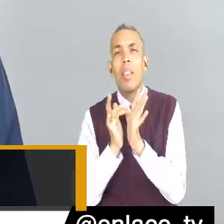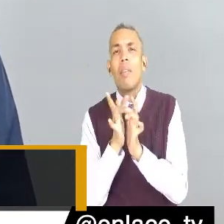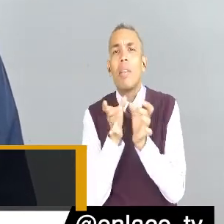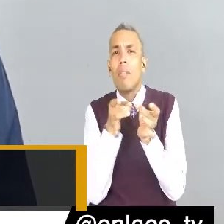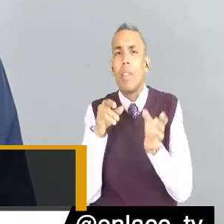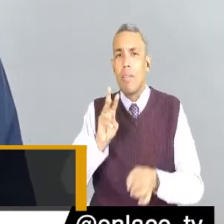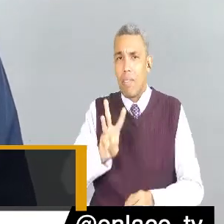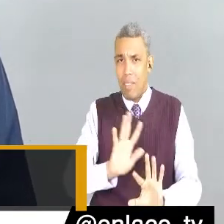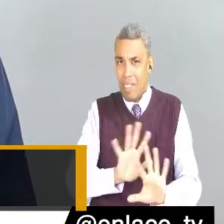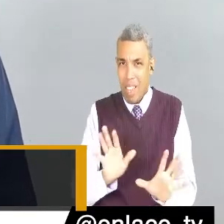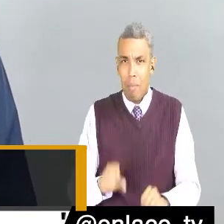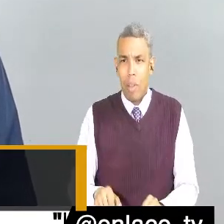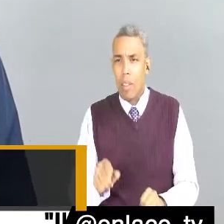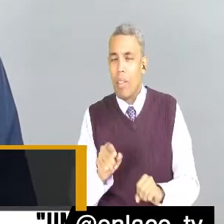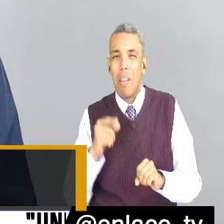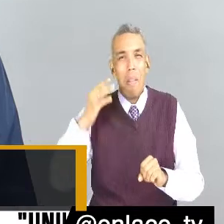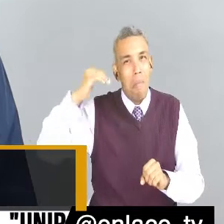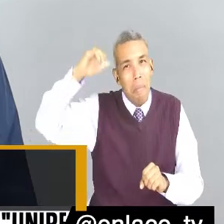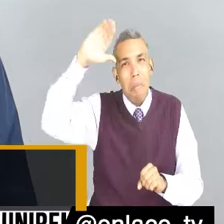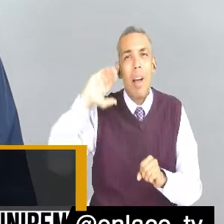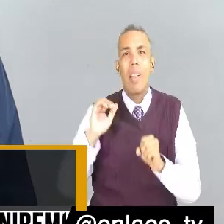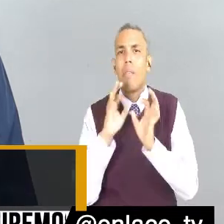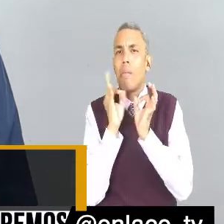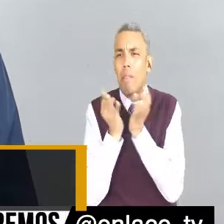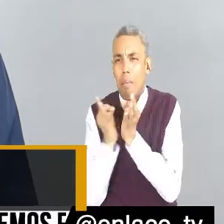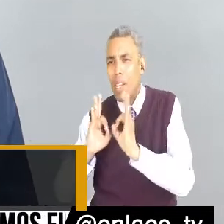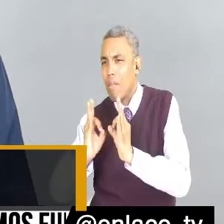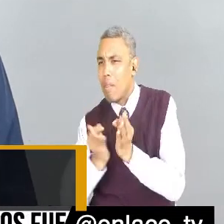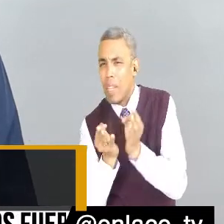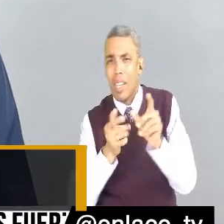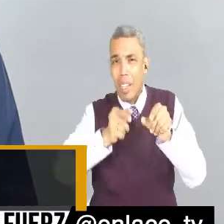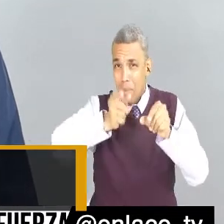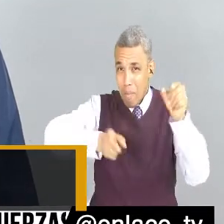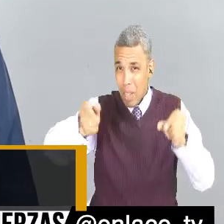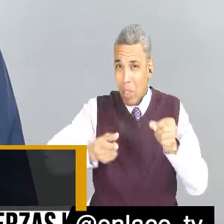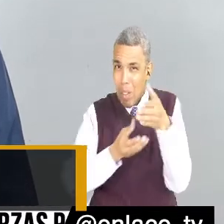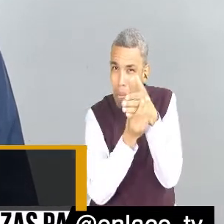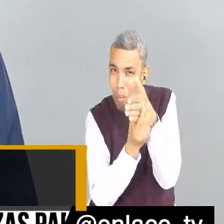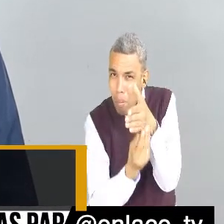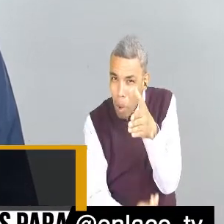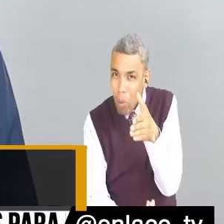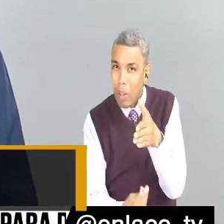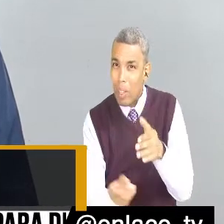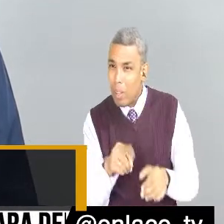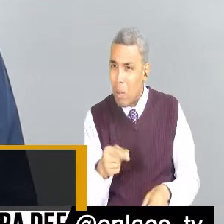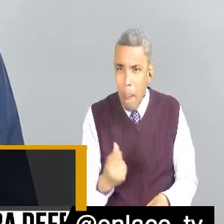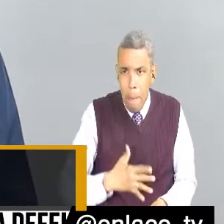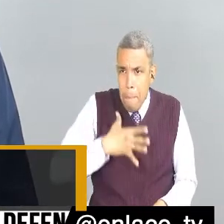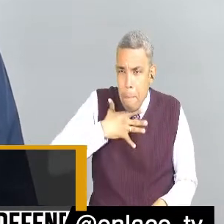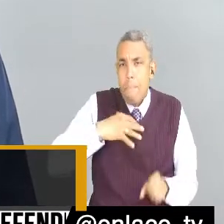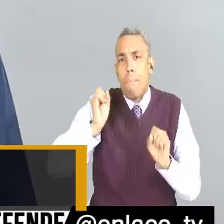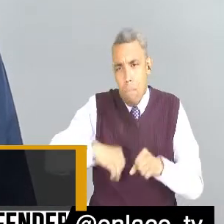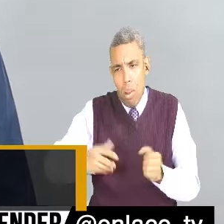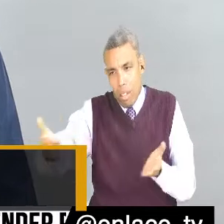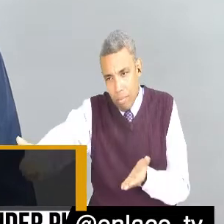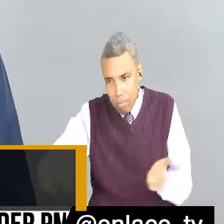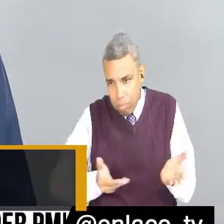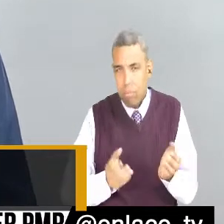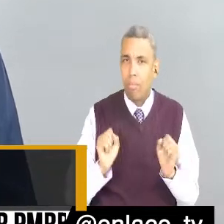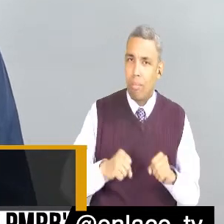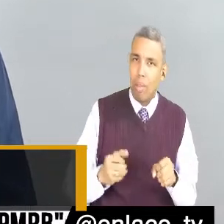para las familias más vulnerables, las personas más necesitadas tienen la opción hoy día de poder acceder